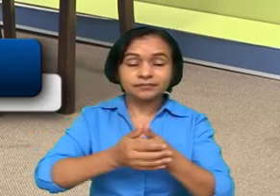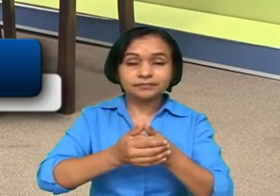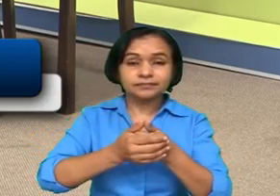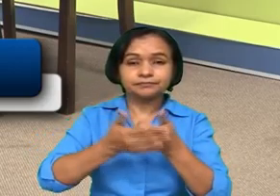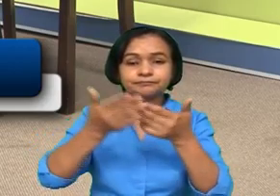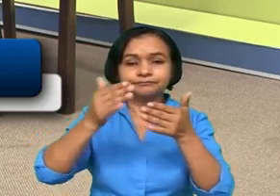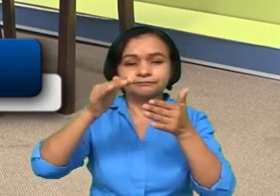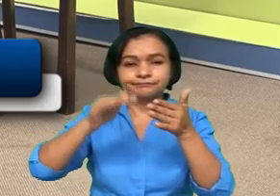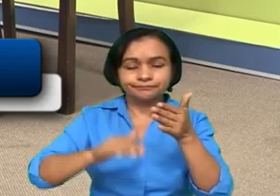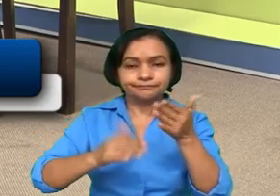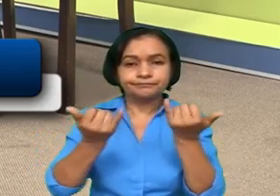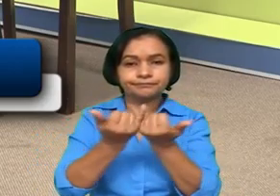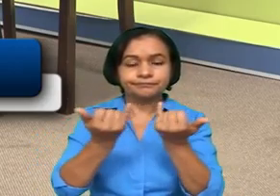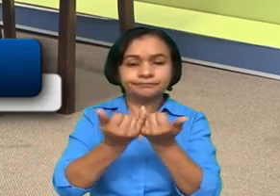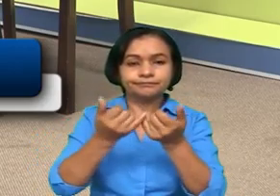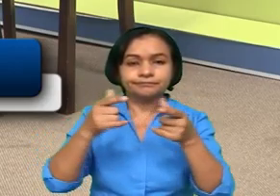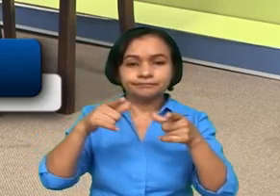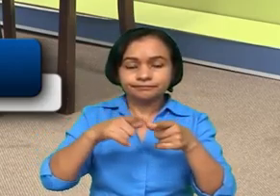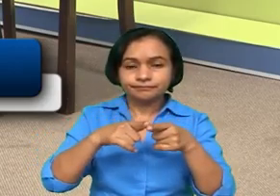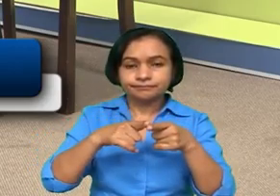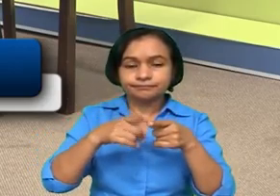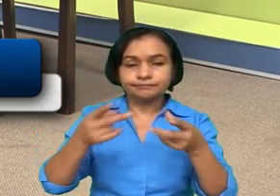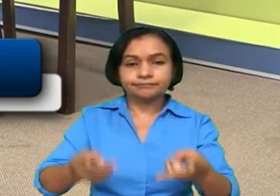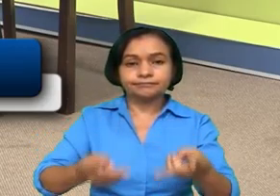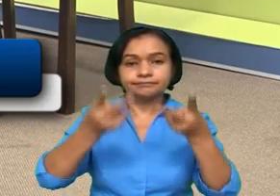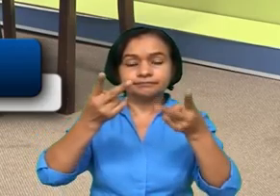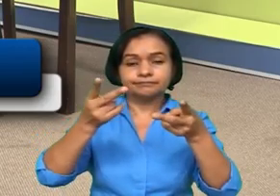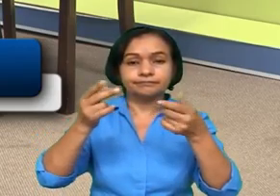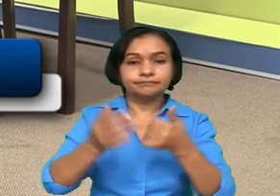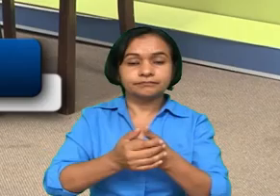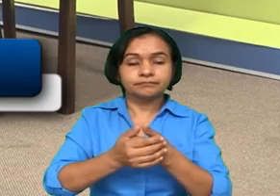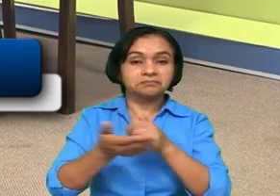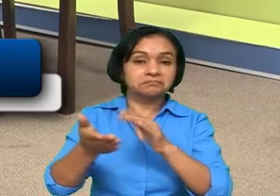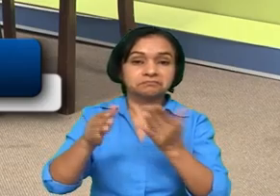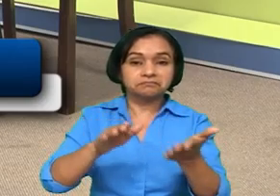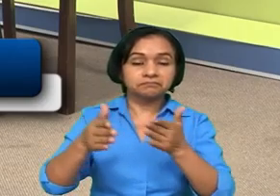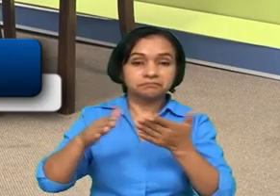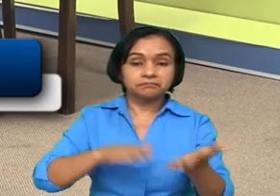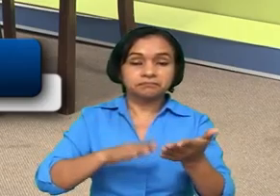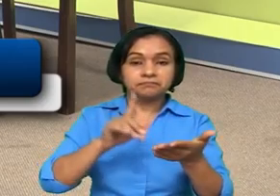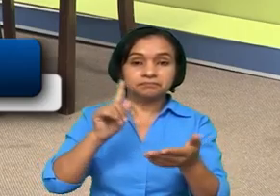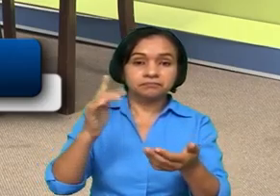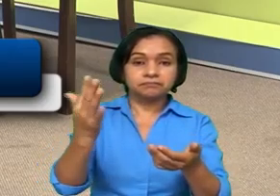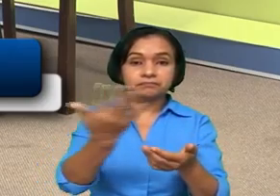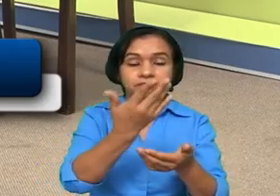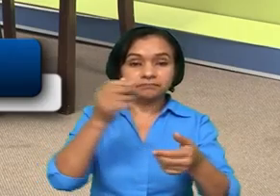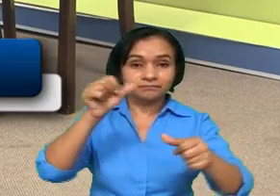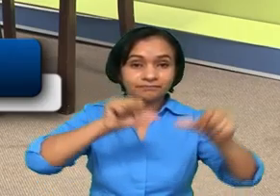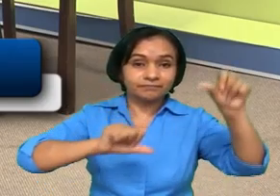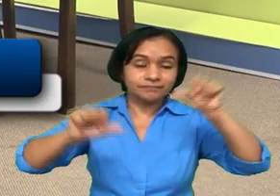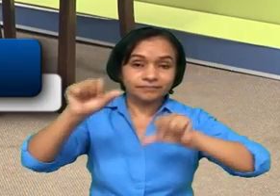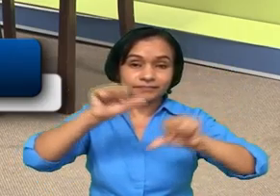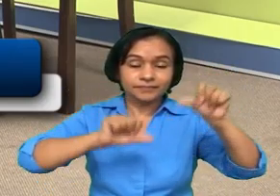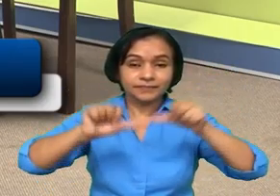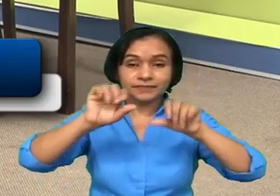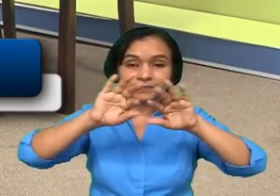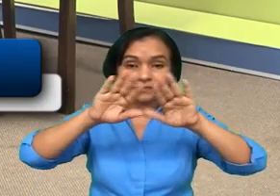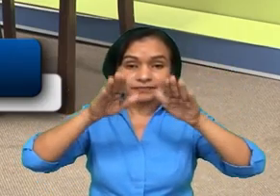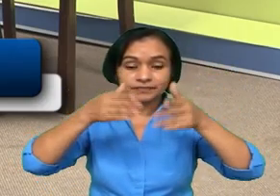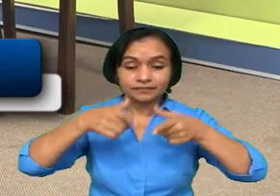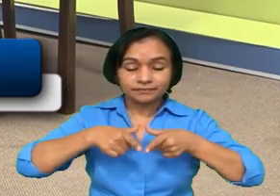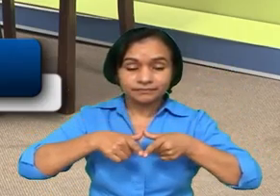disminuya la capacidad de vida de lo que es el espermatozoide, ¿ya? Entonces, todo lo que es el medio químico de la vulva, de la